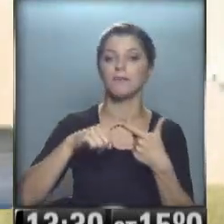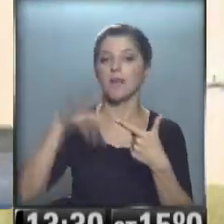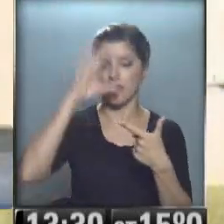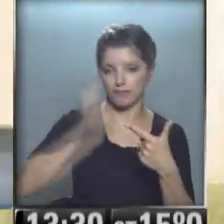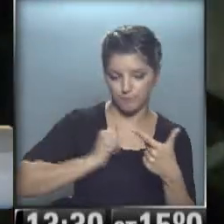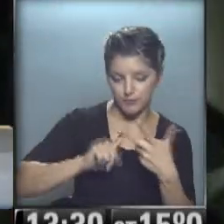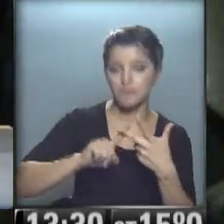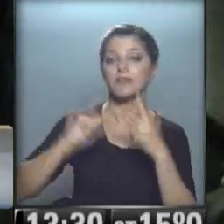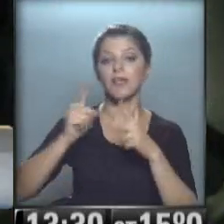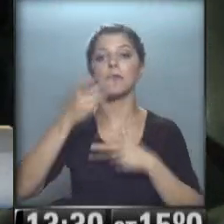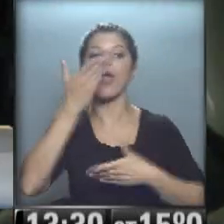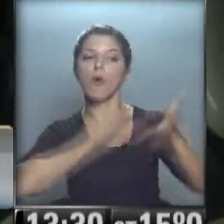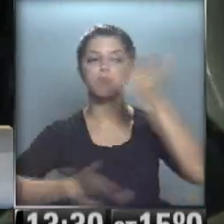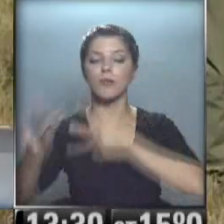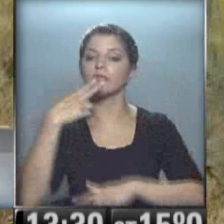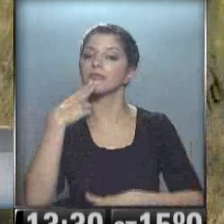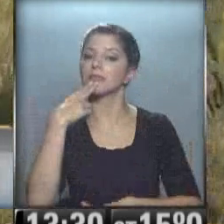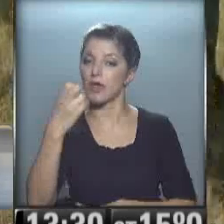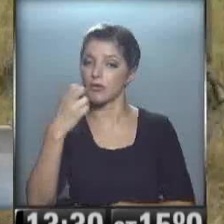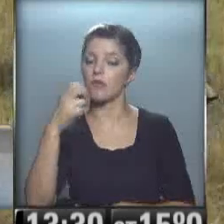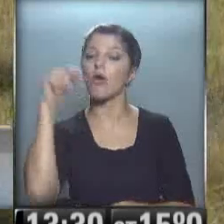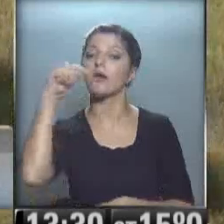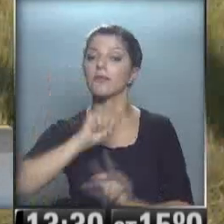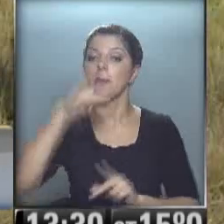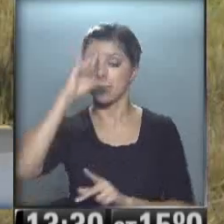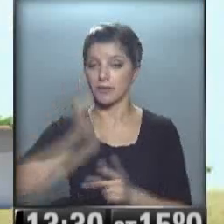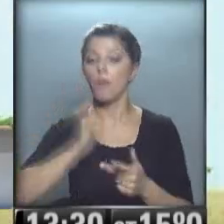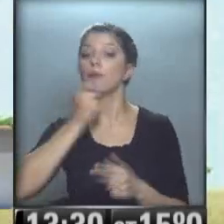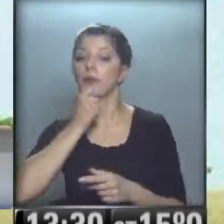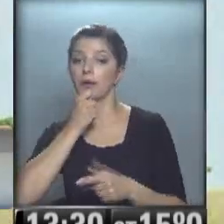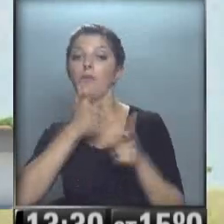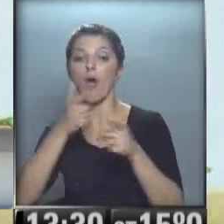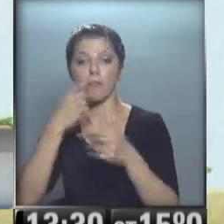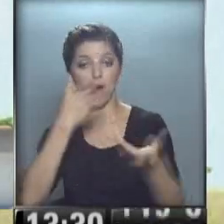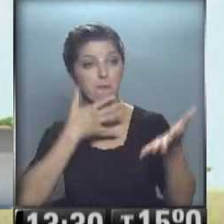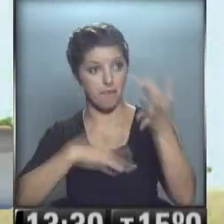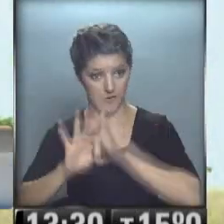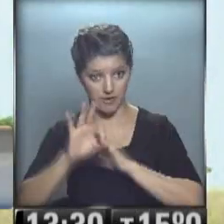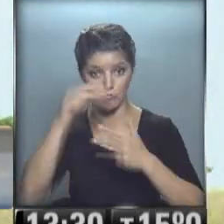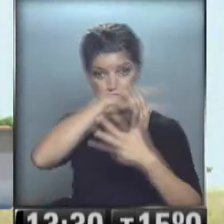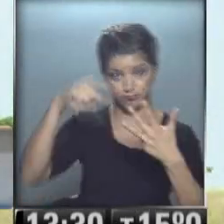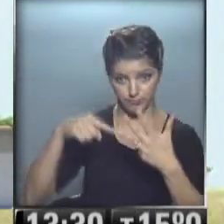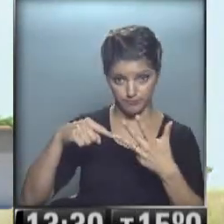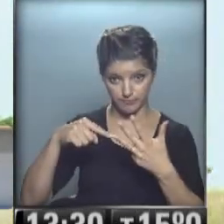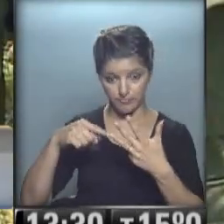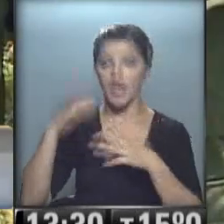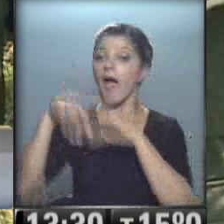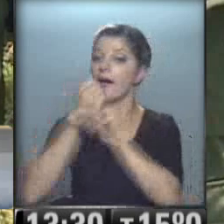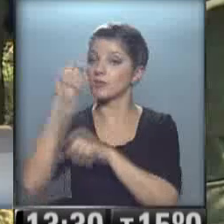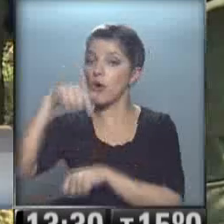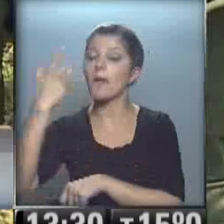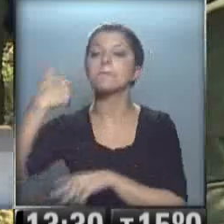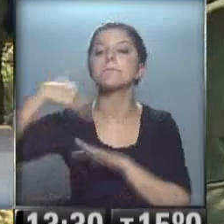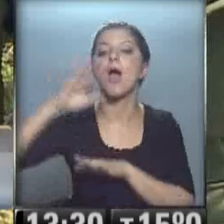y cooperación tecnológica militar incluyendo la venta de armas en este aspecto su mejor socio Hasta